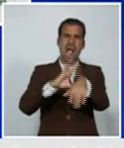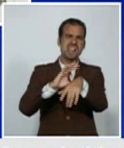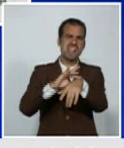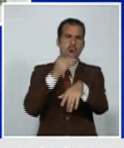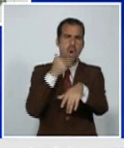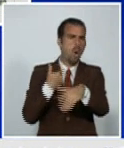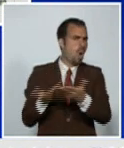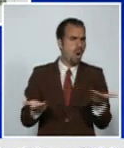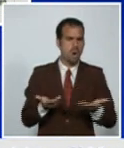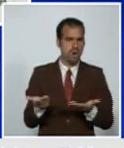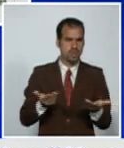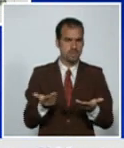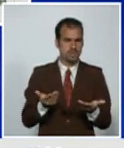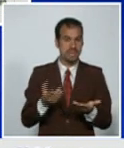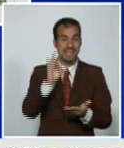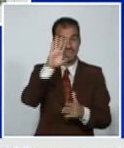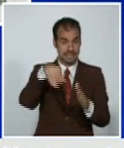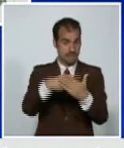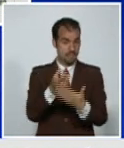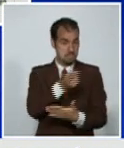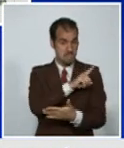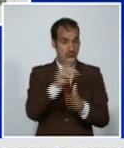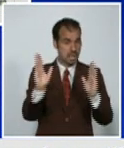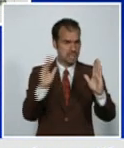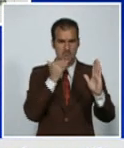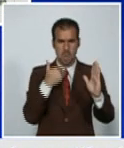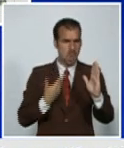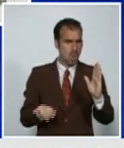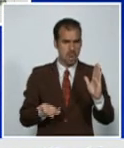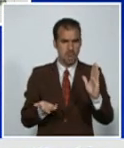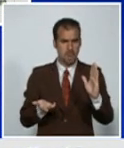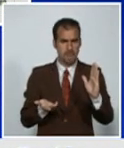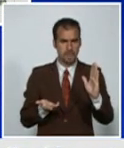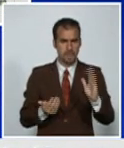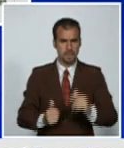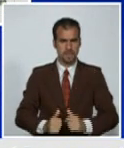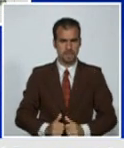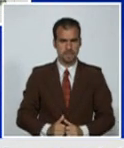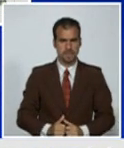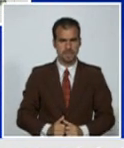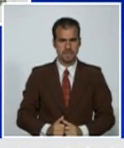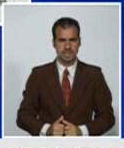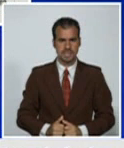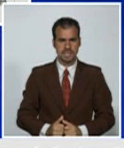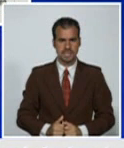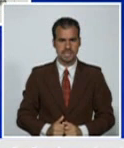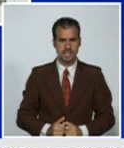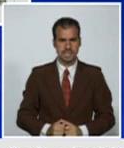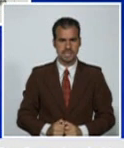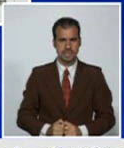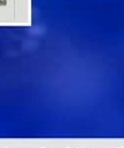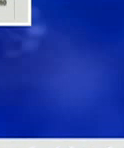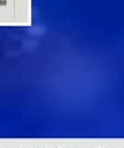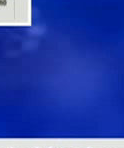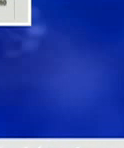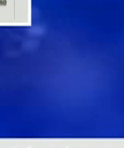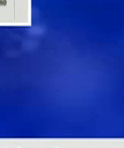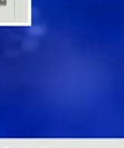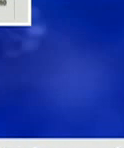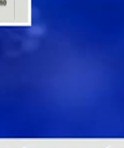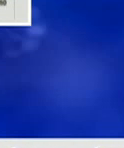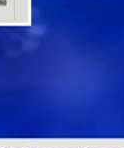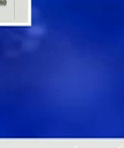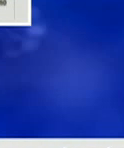de Cuba en los últimos 15 días, ahí ustedes tienen que se mantiene La Habana con 11 de sus